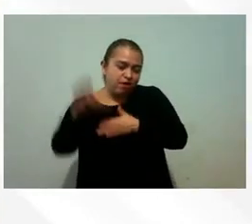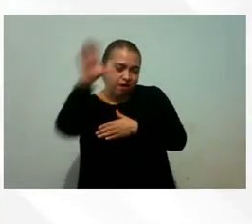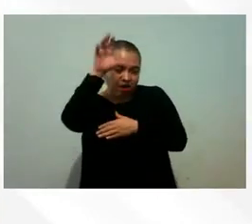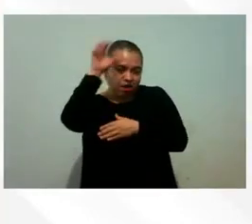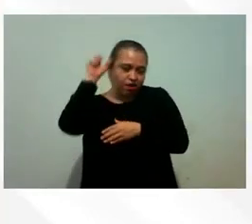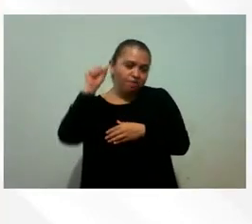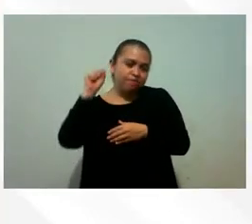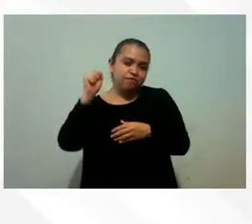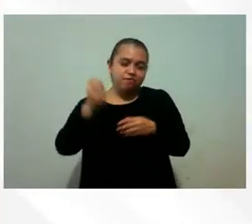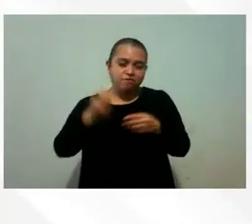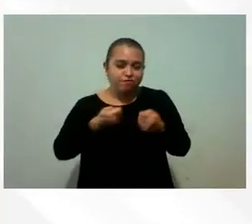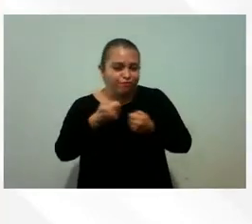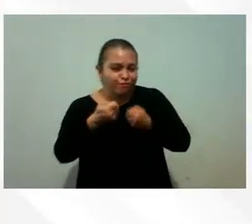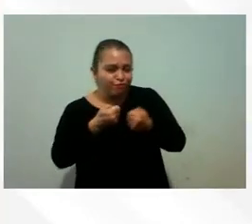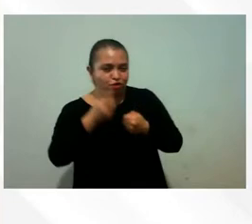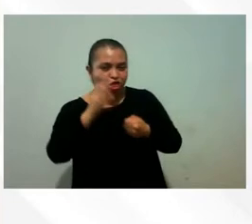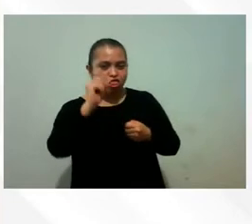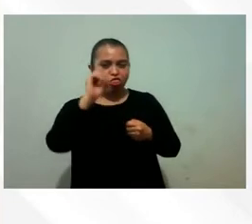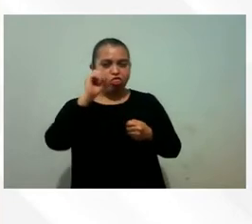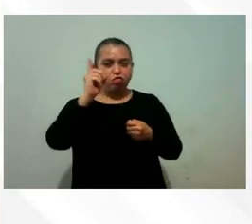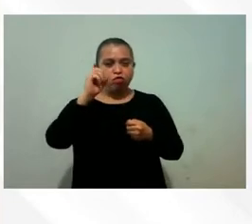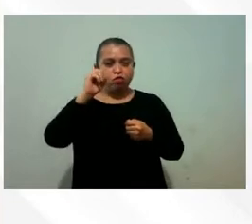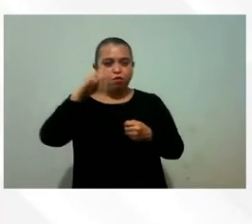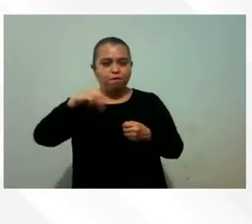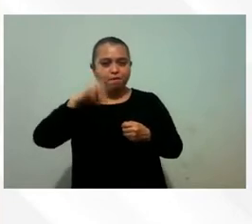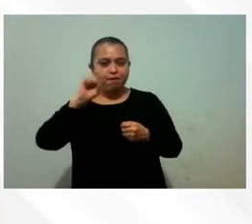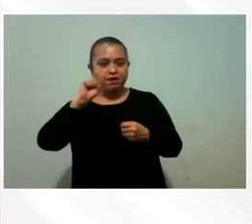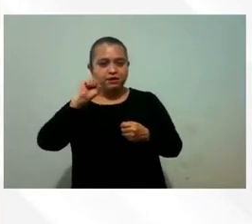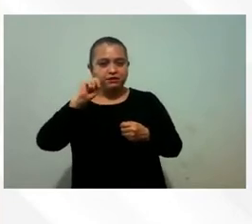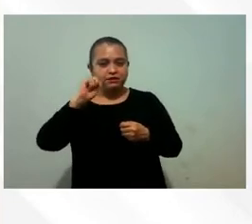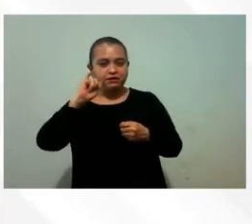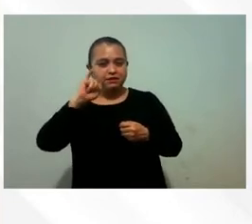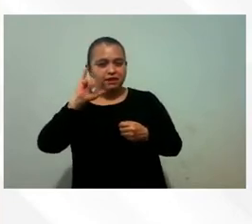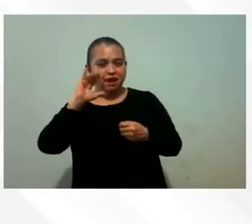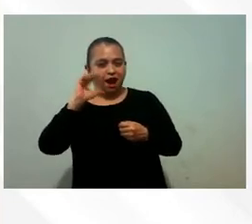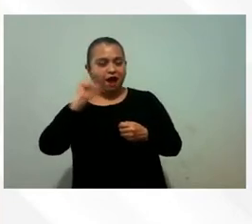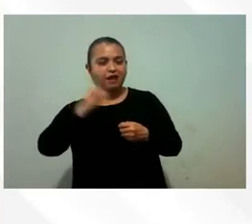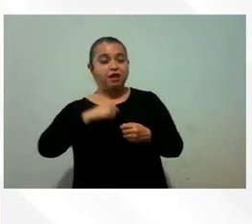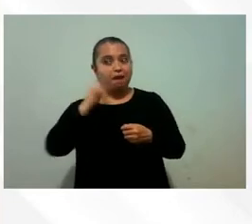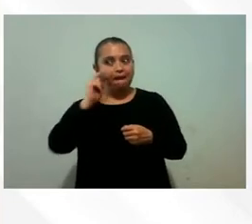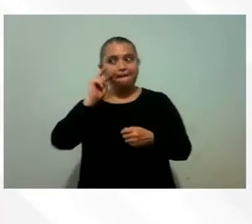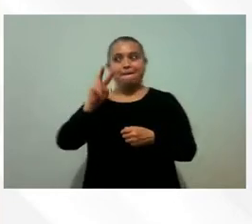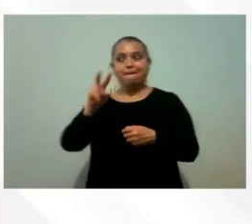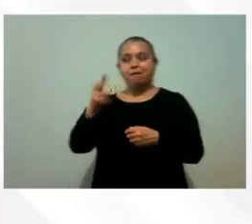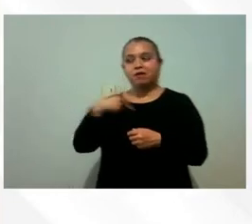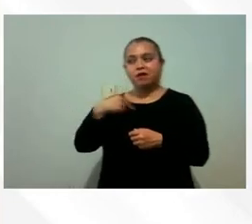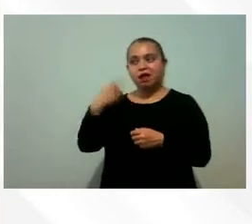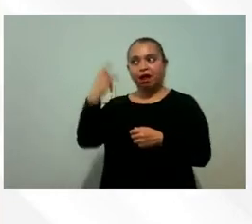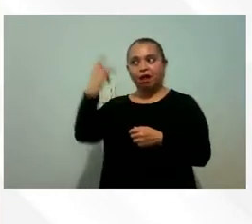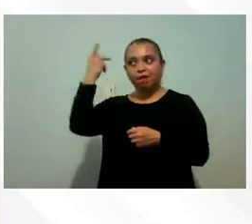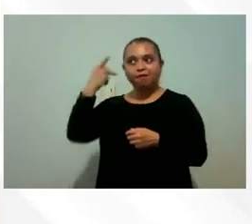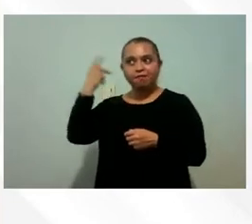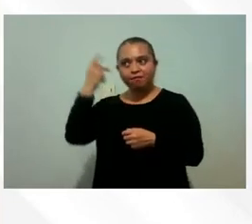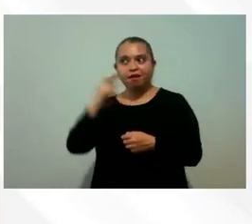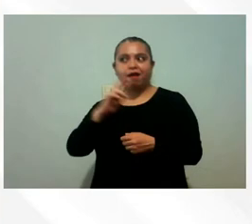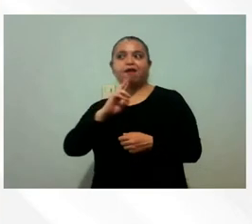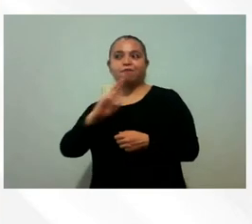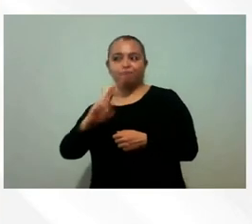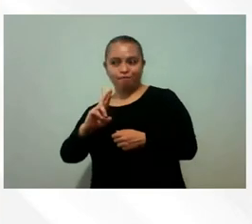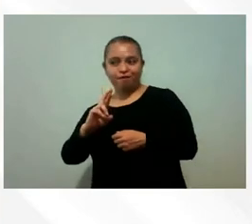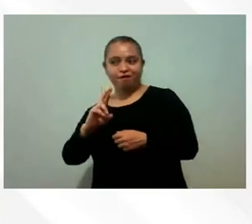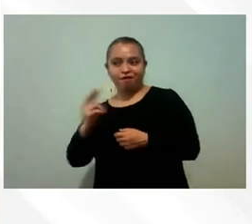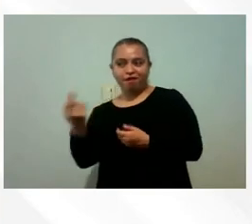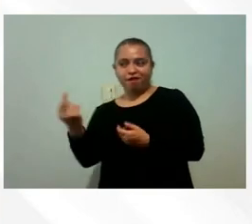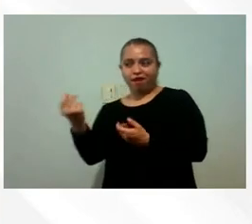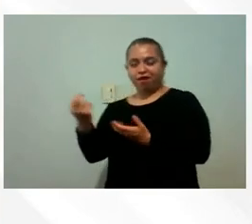domesticar. Y bueno, ya vimos que el principito recibió una respuesta y ahora yo les quiero volver a preguntar, ¿no?